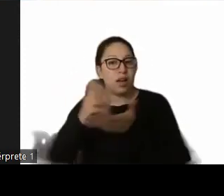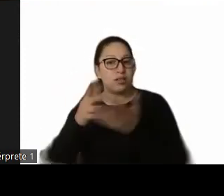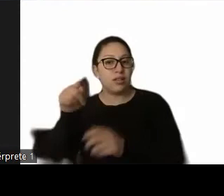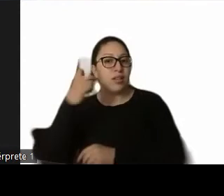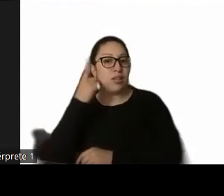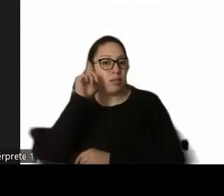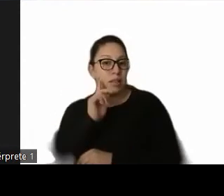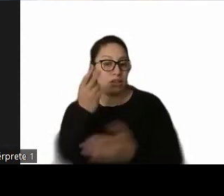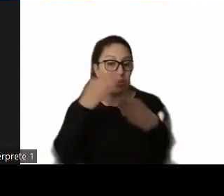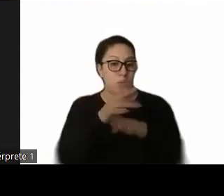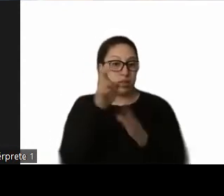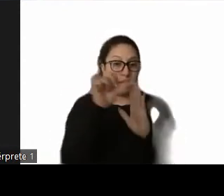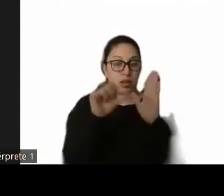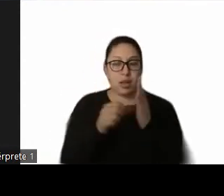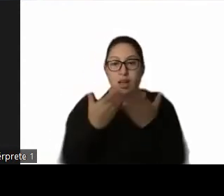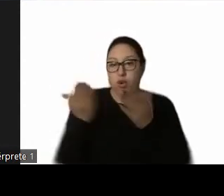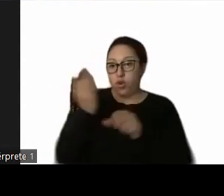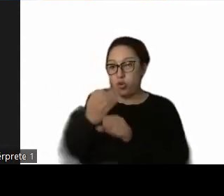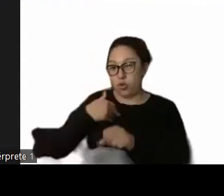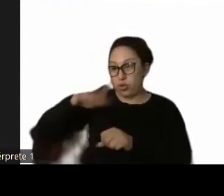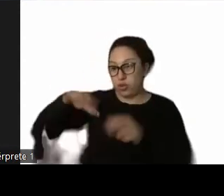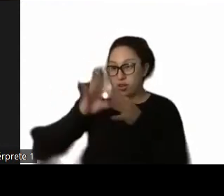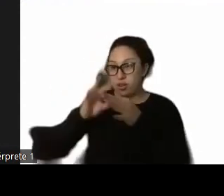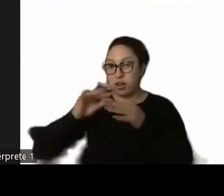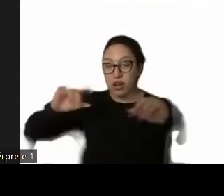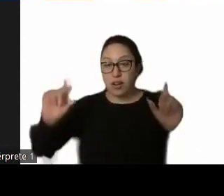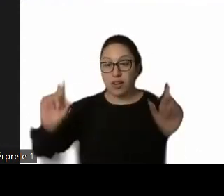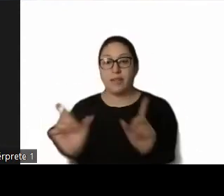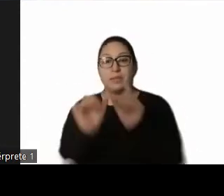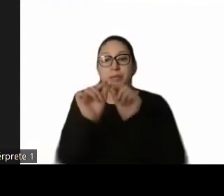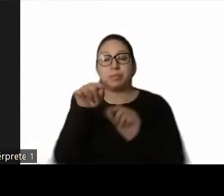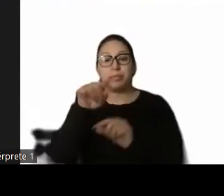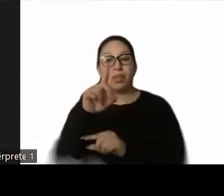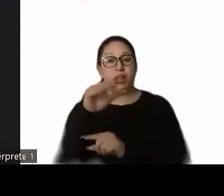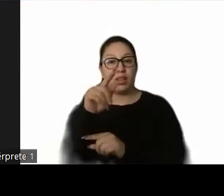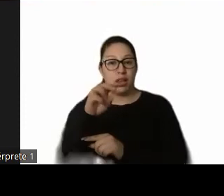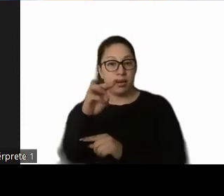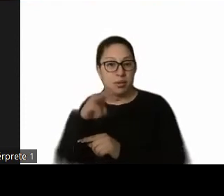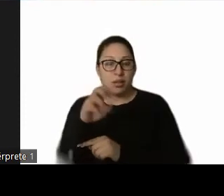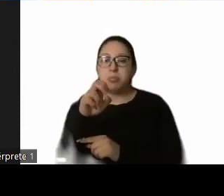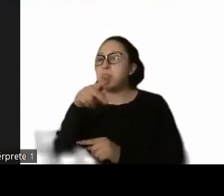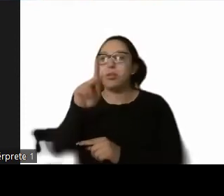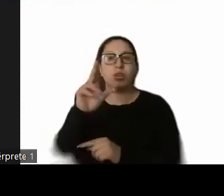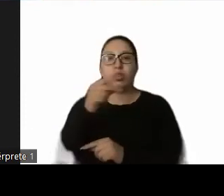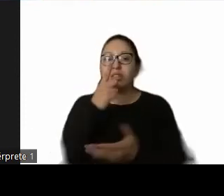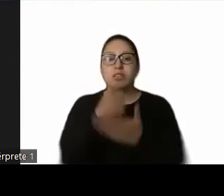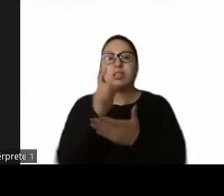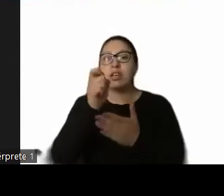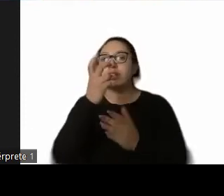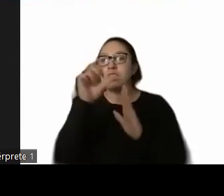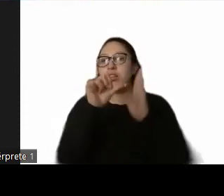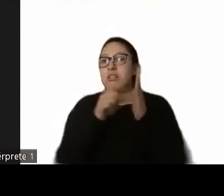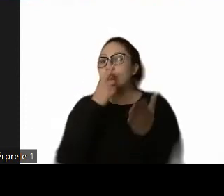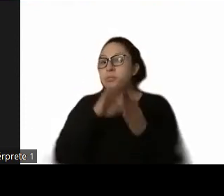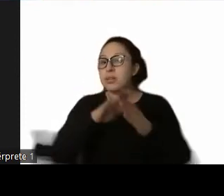lo que les acabo de leer es un resumen que hace el dictamen, pero no dice exactamente qué es lo que dicen los artículos. Entonces, a mí me parece que